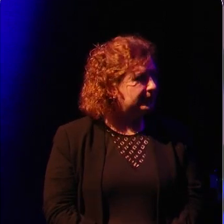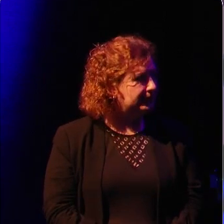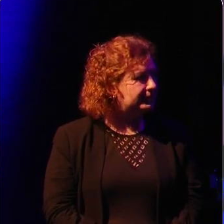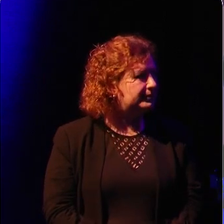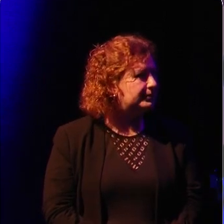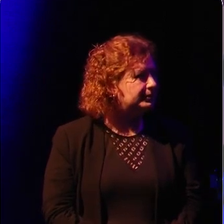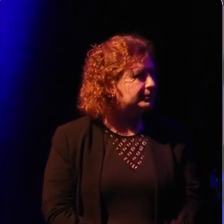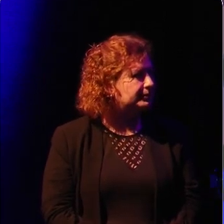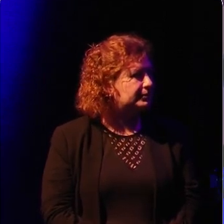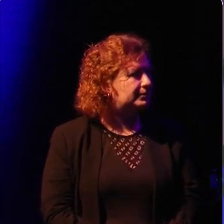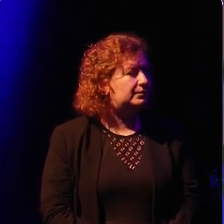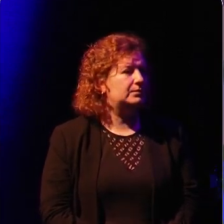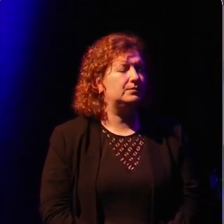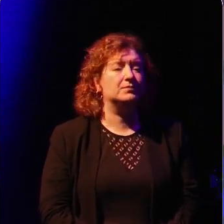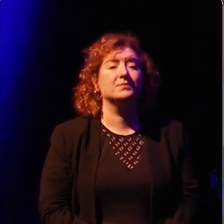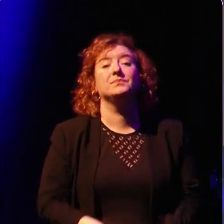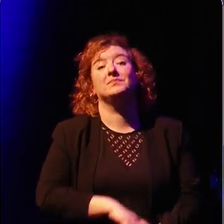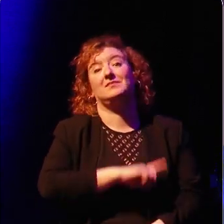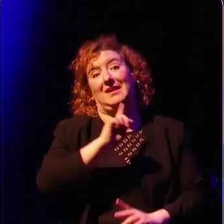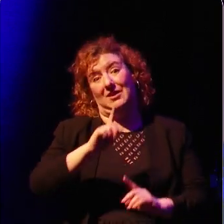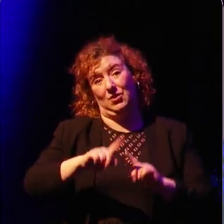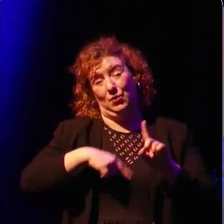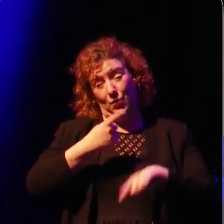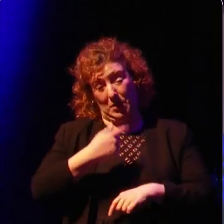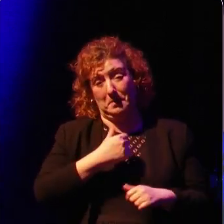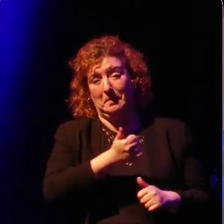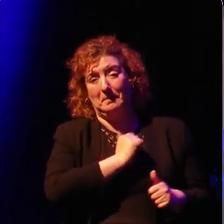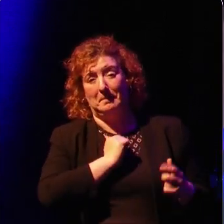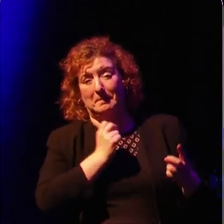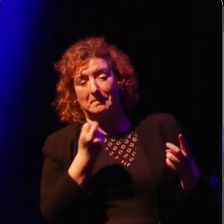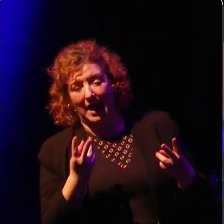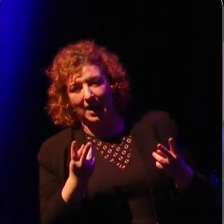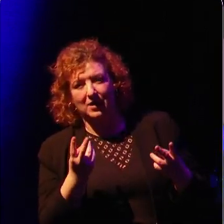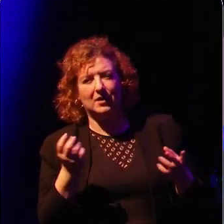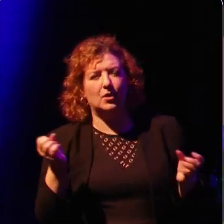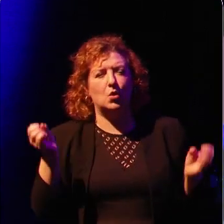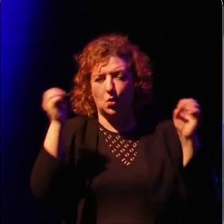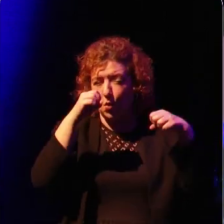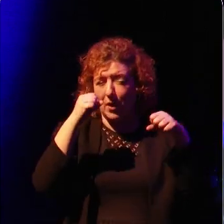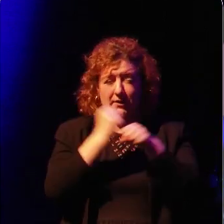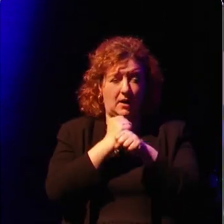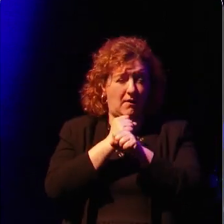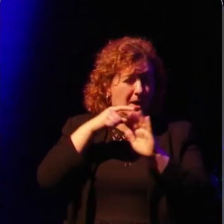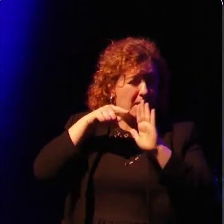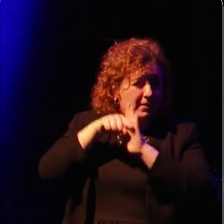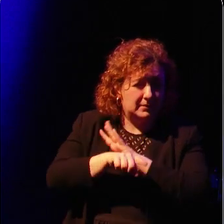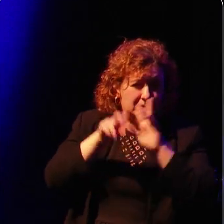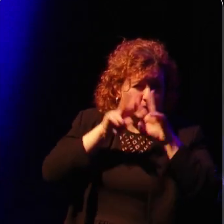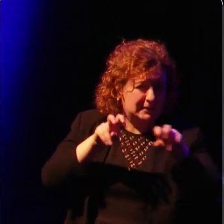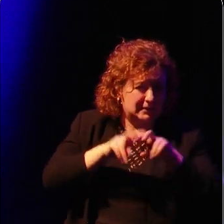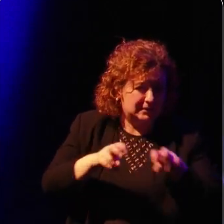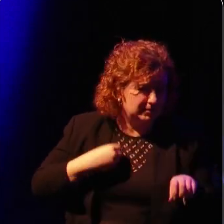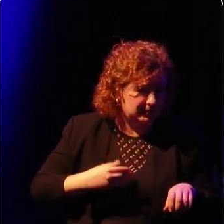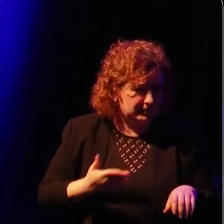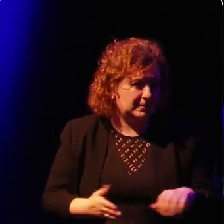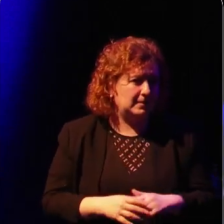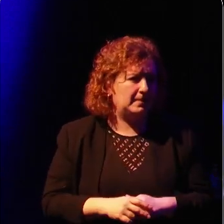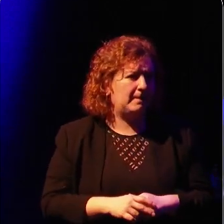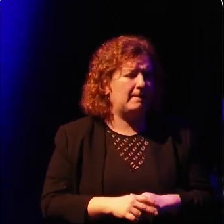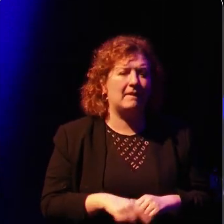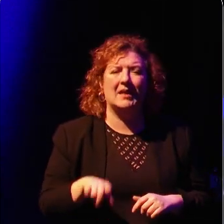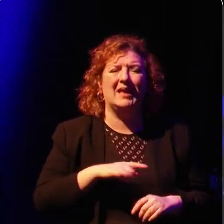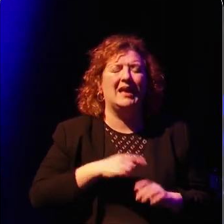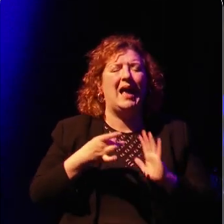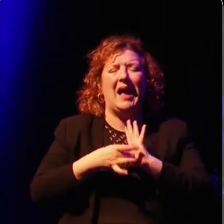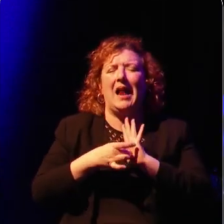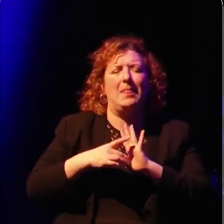además todo esto vale para una tercera cosa, ¿vale? Google ha estado trabajando mucho en esto, que es